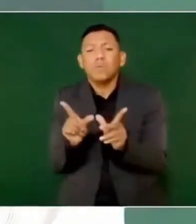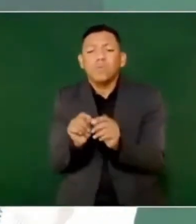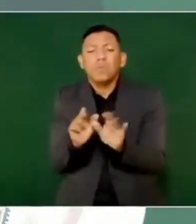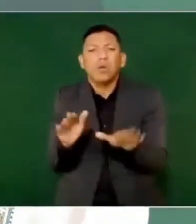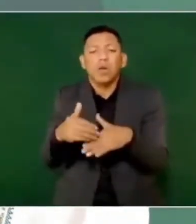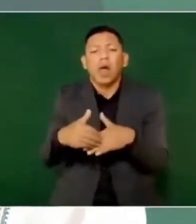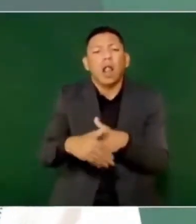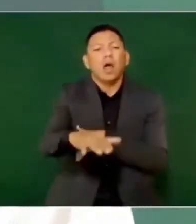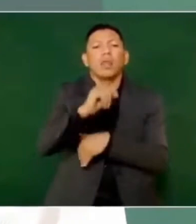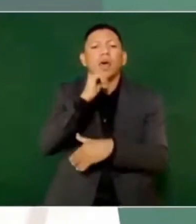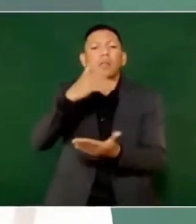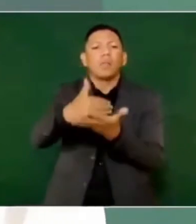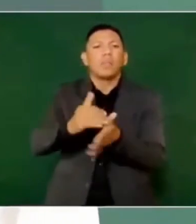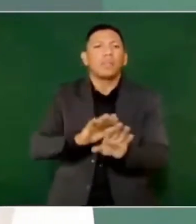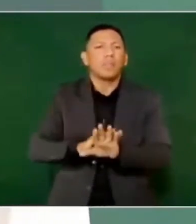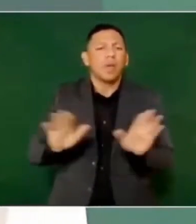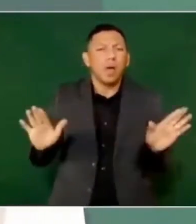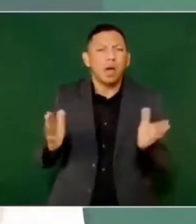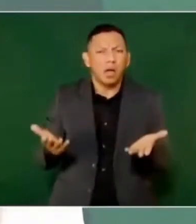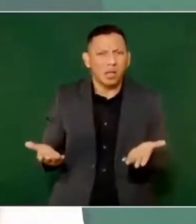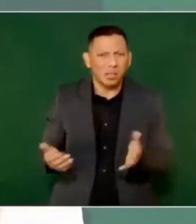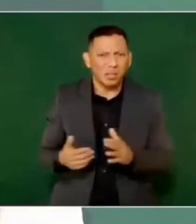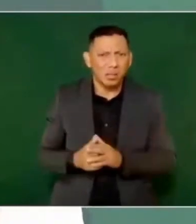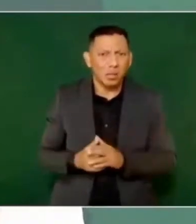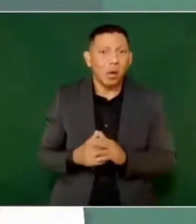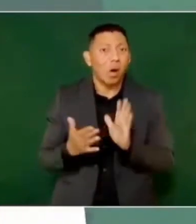Materiales de construcción,